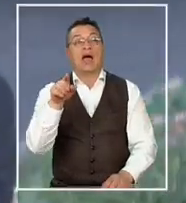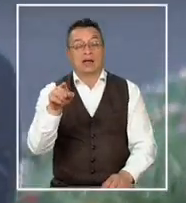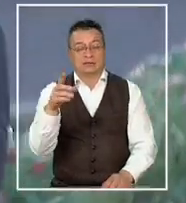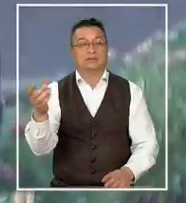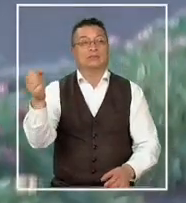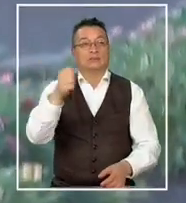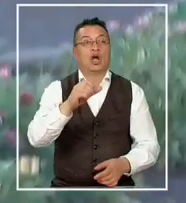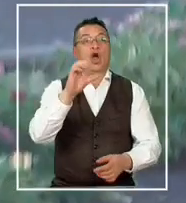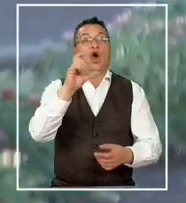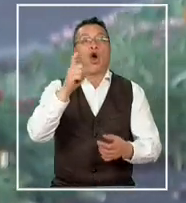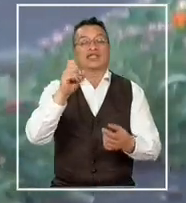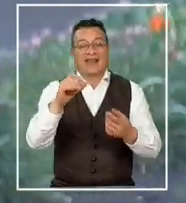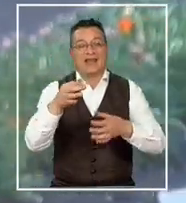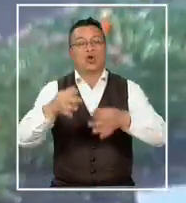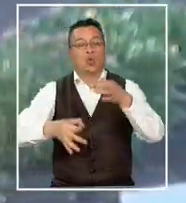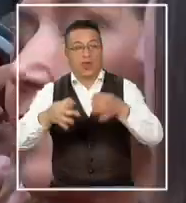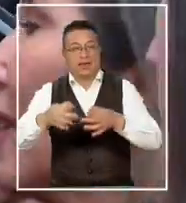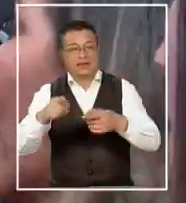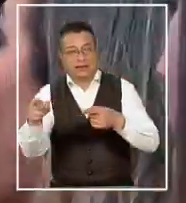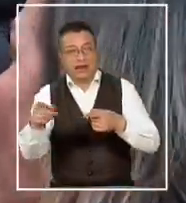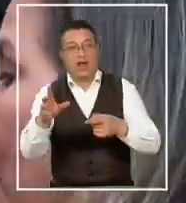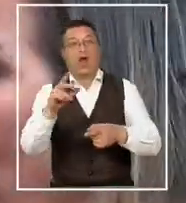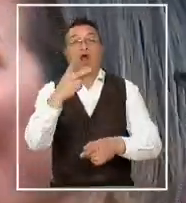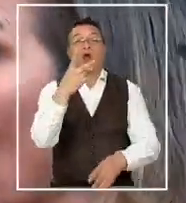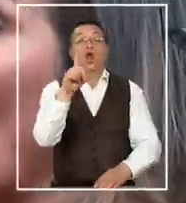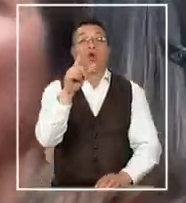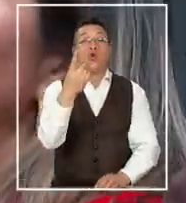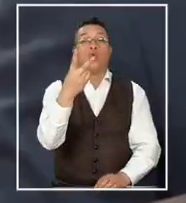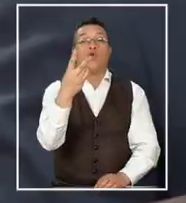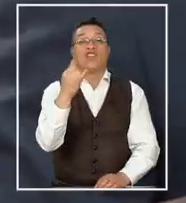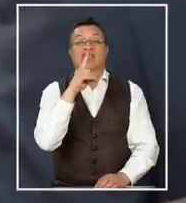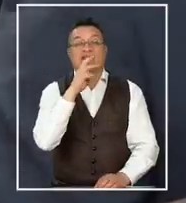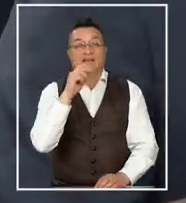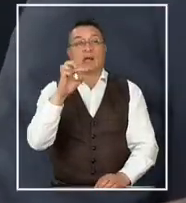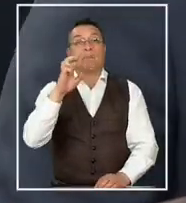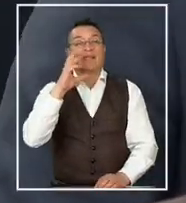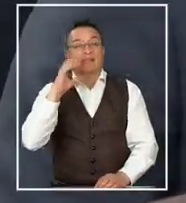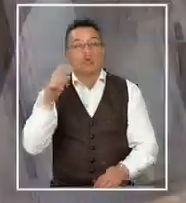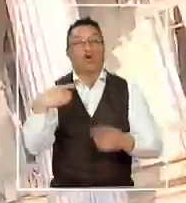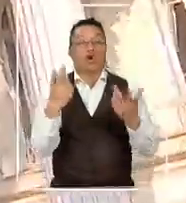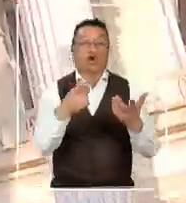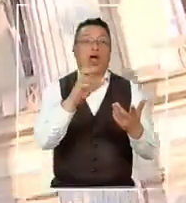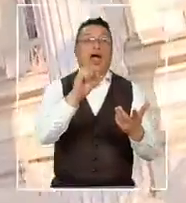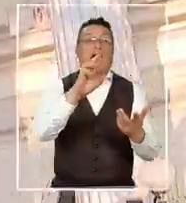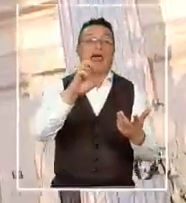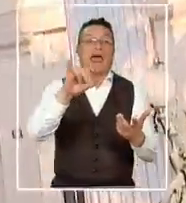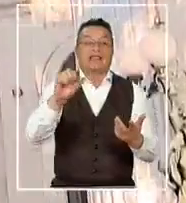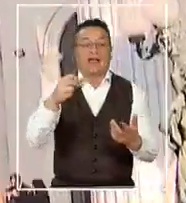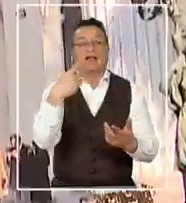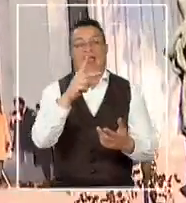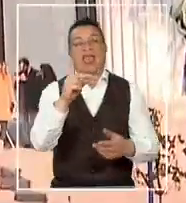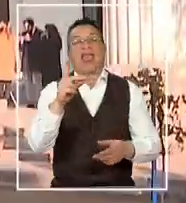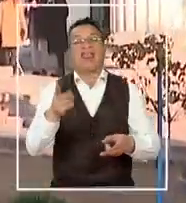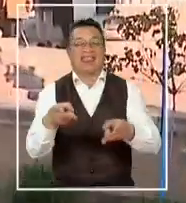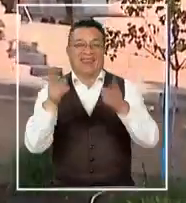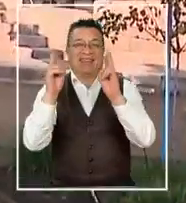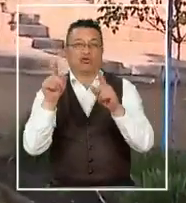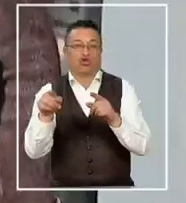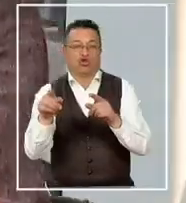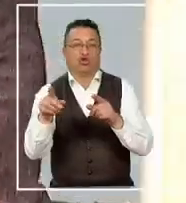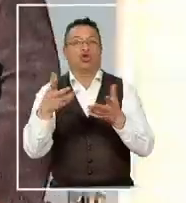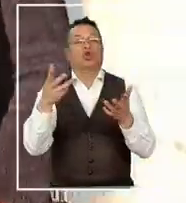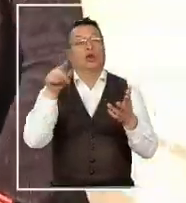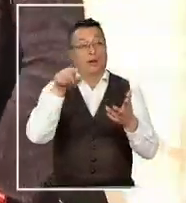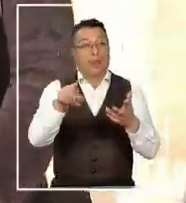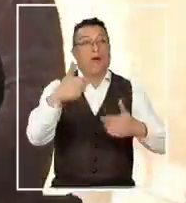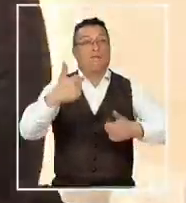José González a función jurisdiccional, Yerko Lubetich a principios y Karen Araya a derechos. Eso sí, los votos no serían suficientes